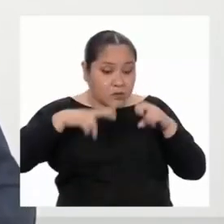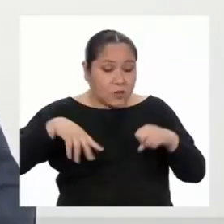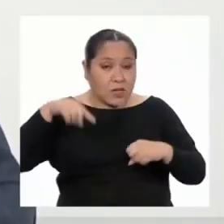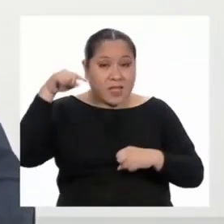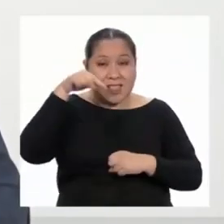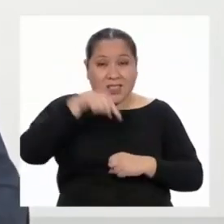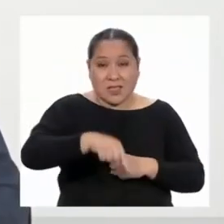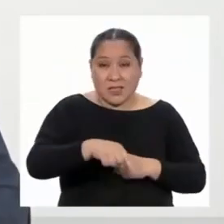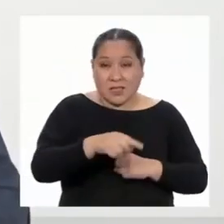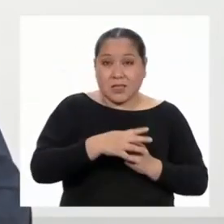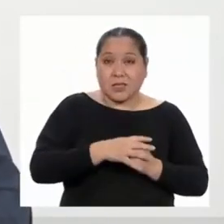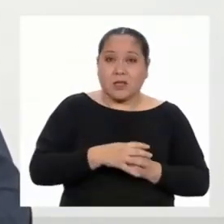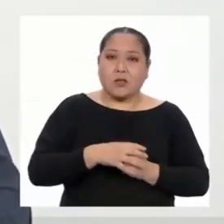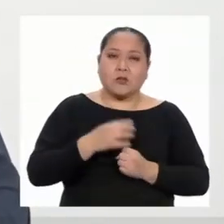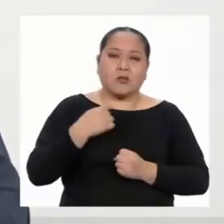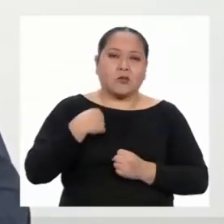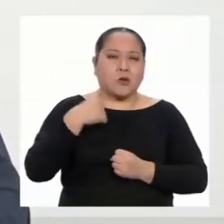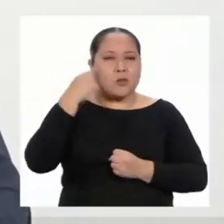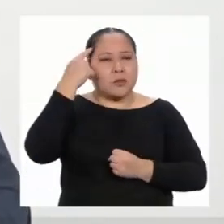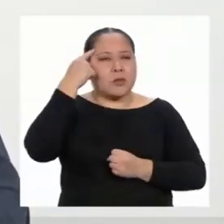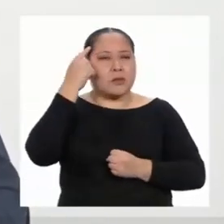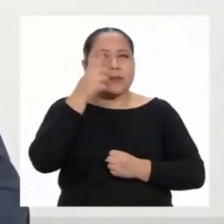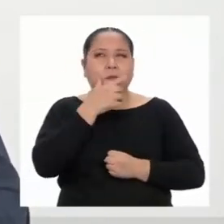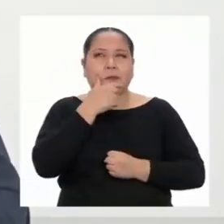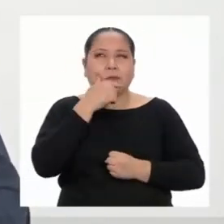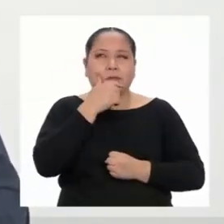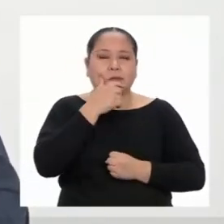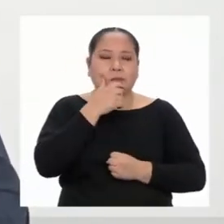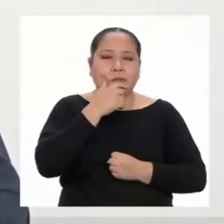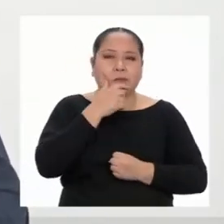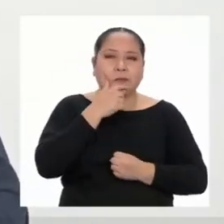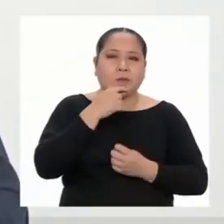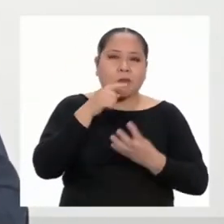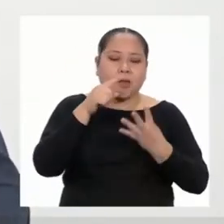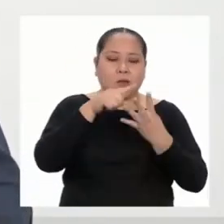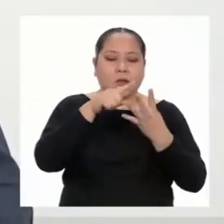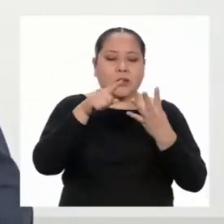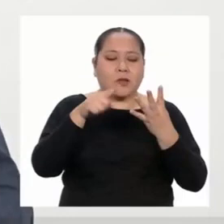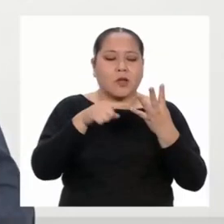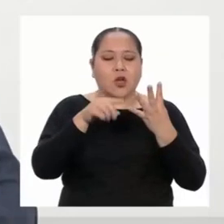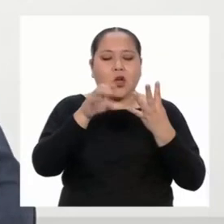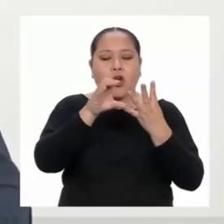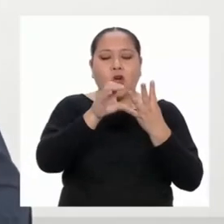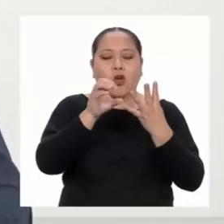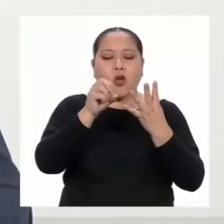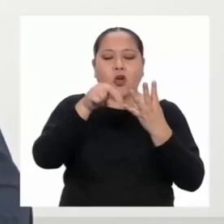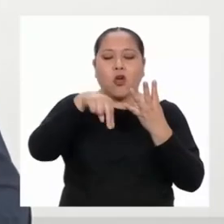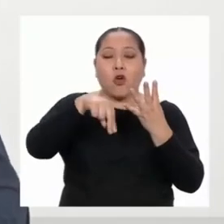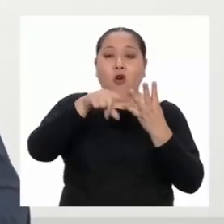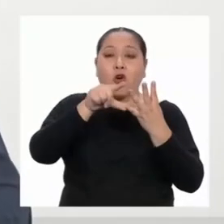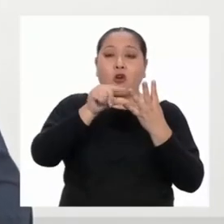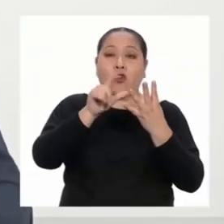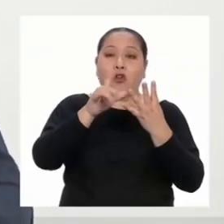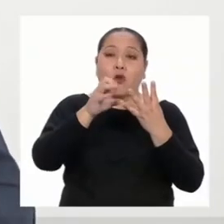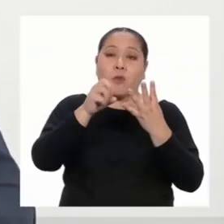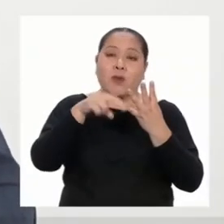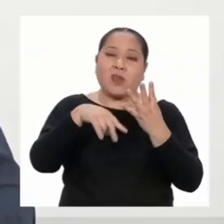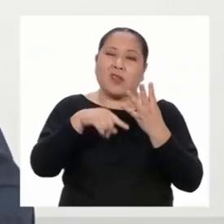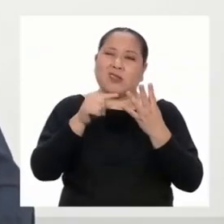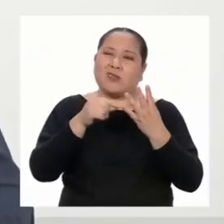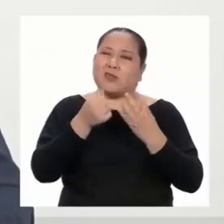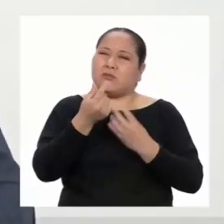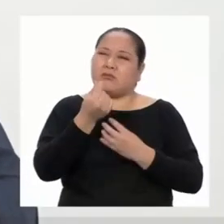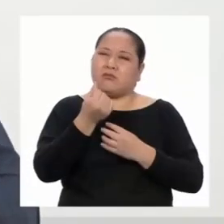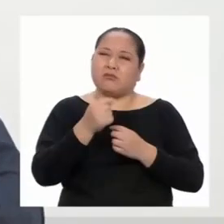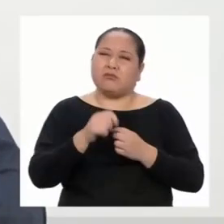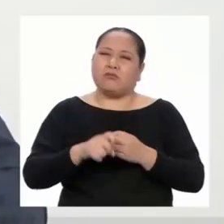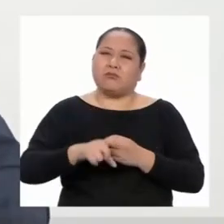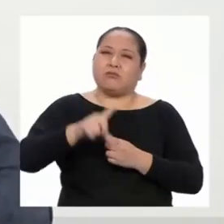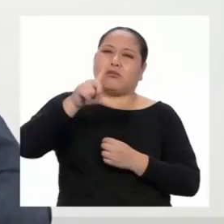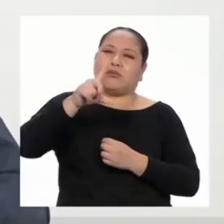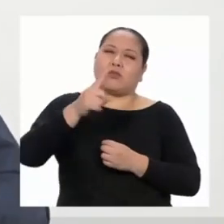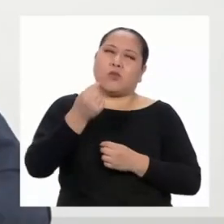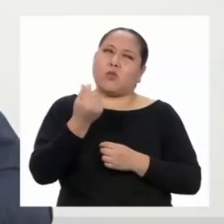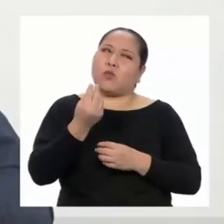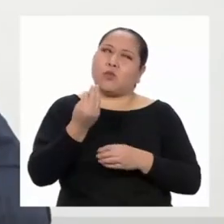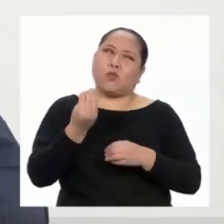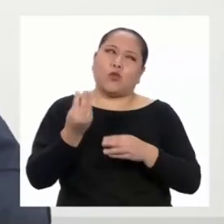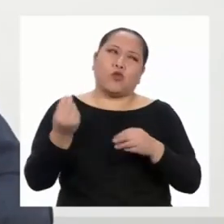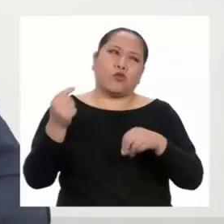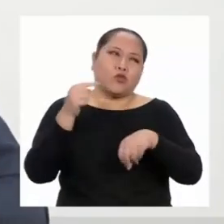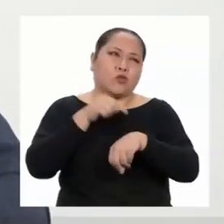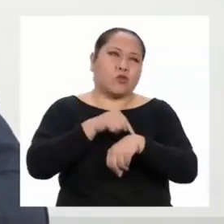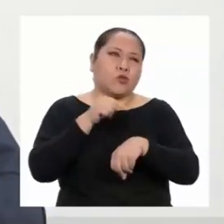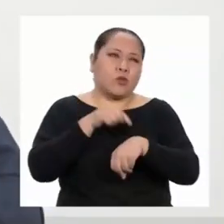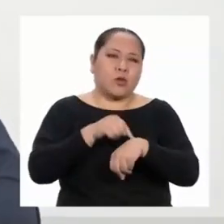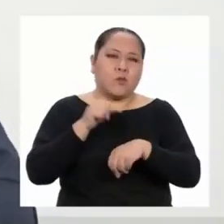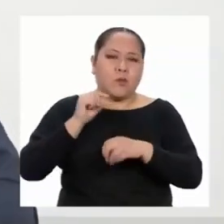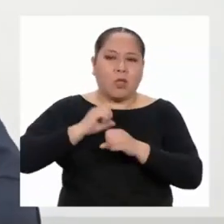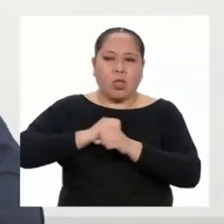como esta, lo ideal sería escoger un muestreo por conglomerados en todo el Perú, pero sería muy caro, tomaría mucho tiempo y